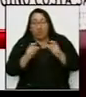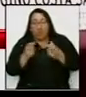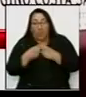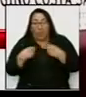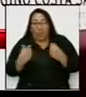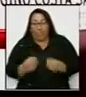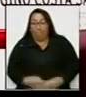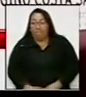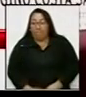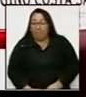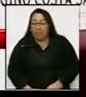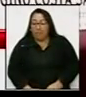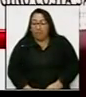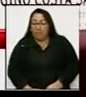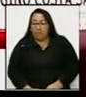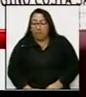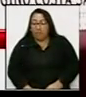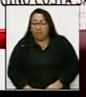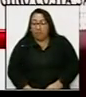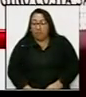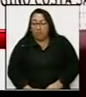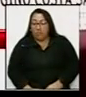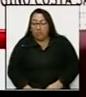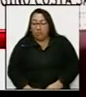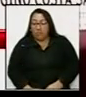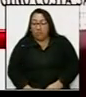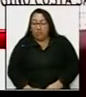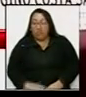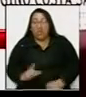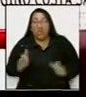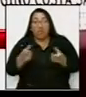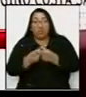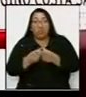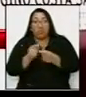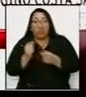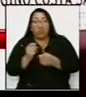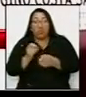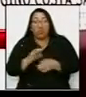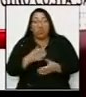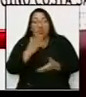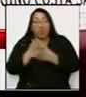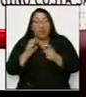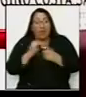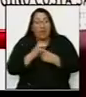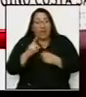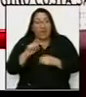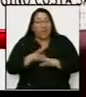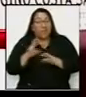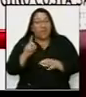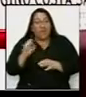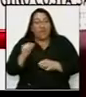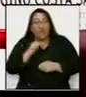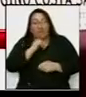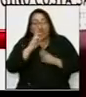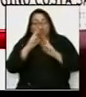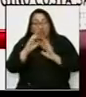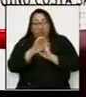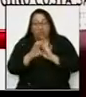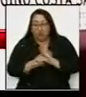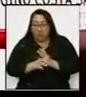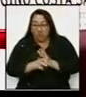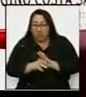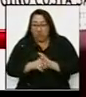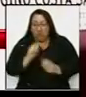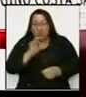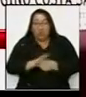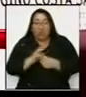colegas. Si no ha sido hecho, sugiero que se haga. Y la comisión de un hecho grave que, sin ser delito o infracción constitucional,